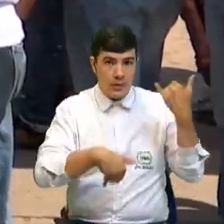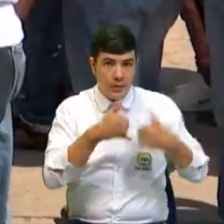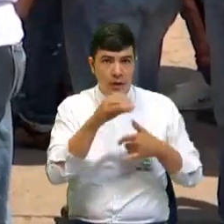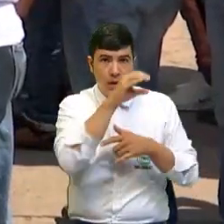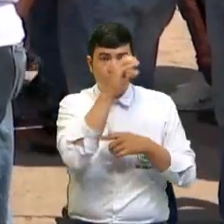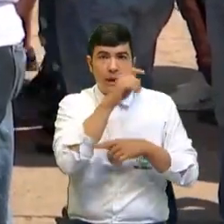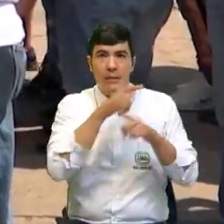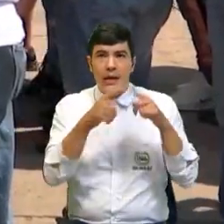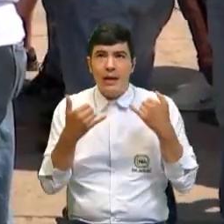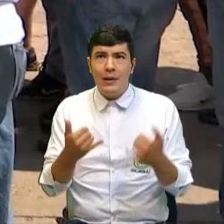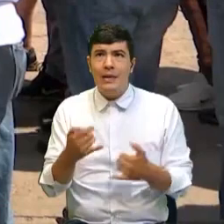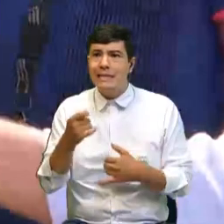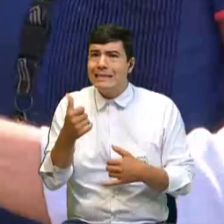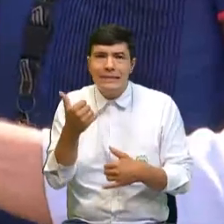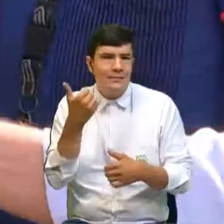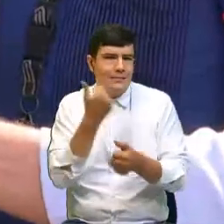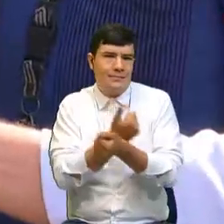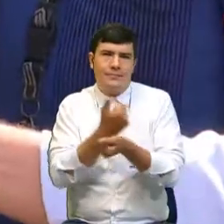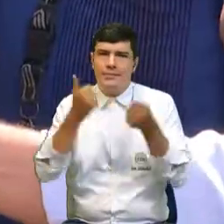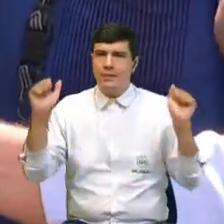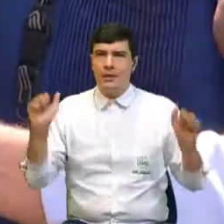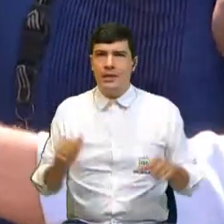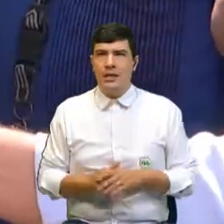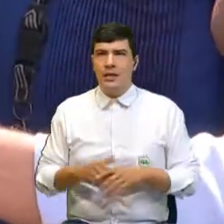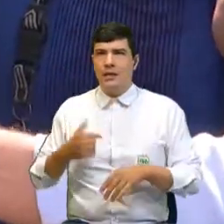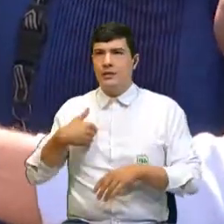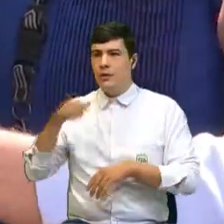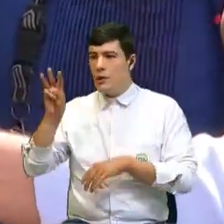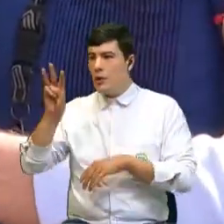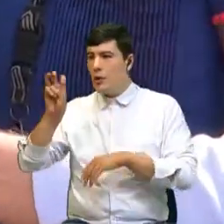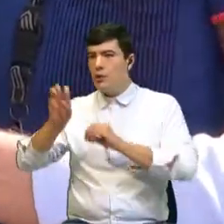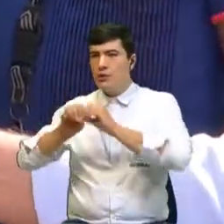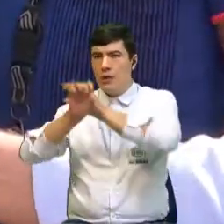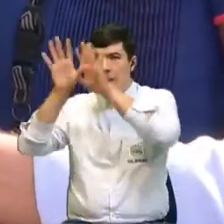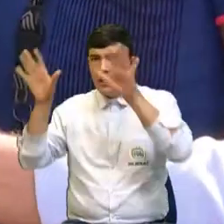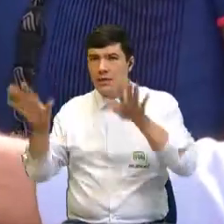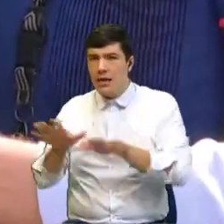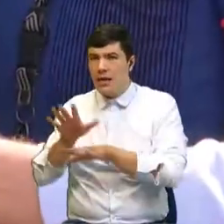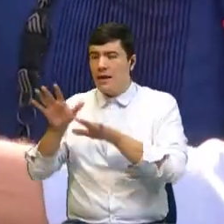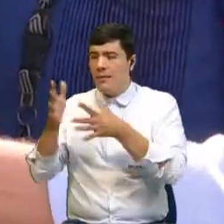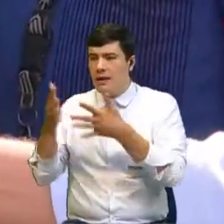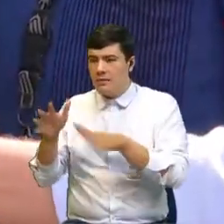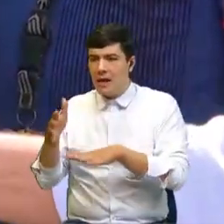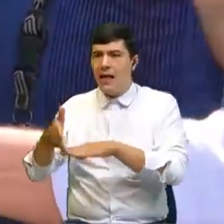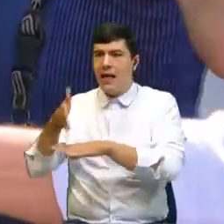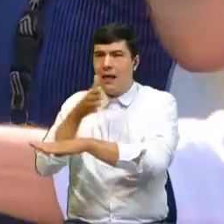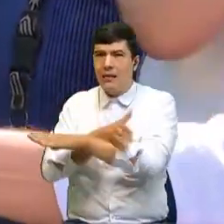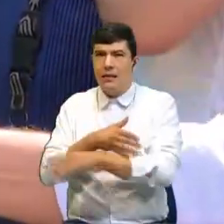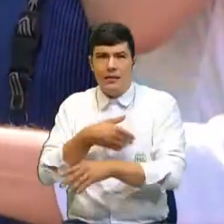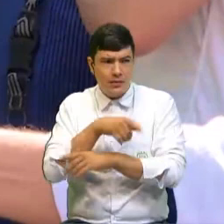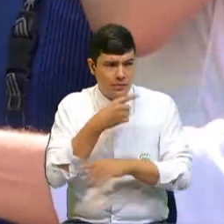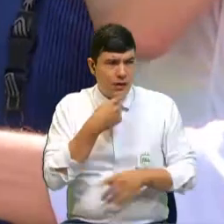juego el ingreso es casi imposible desde las 8 de la mañana más o menos antes y tos